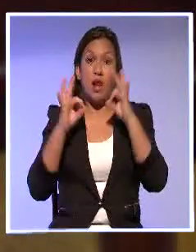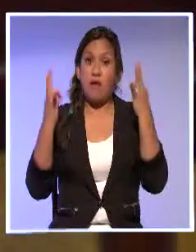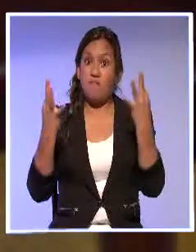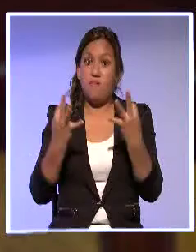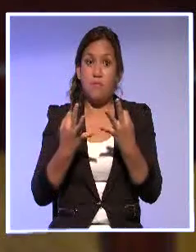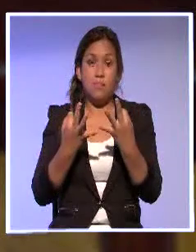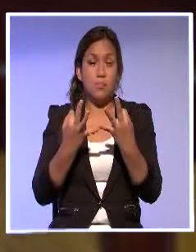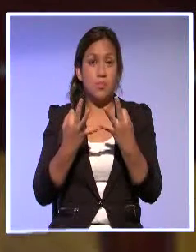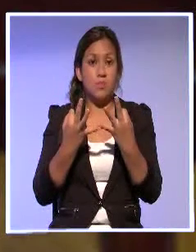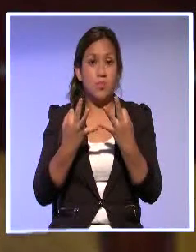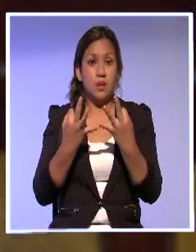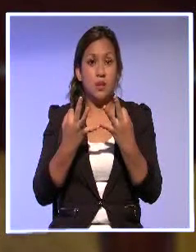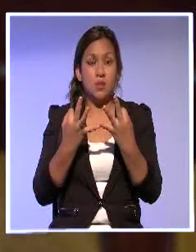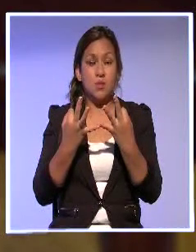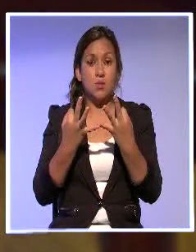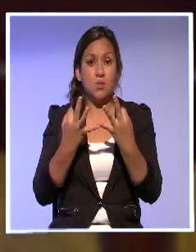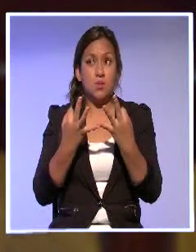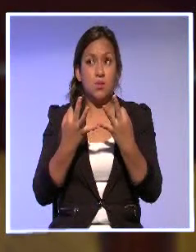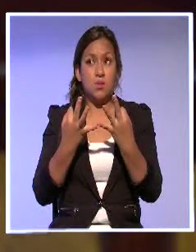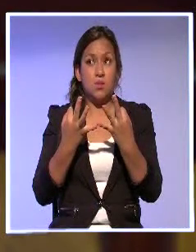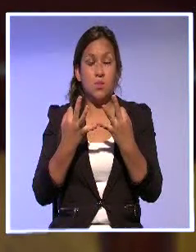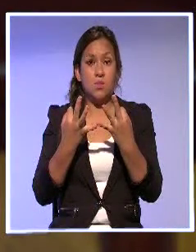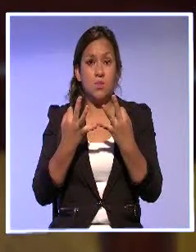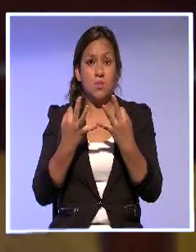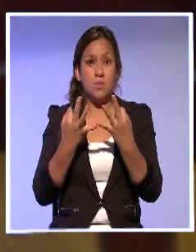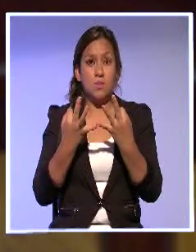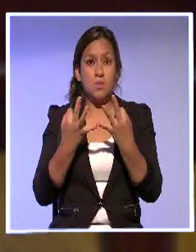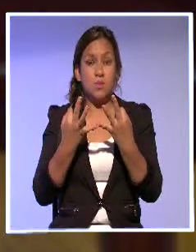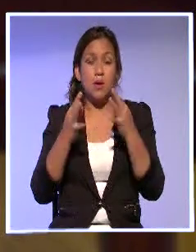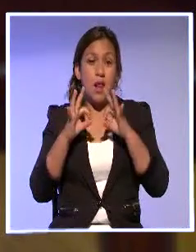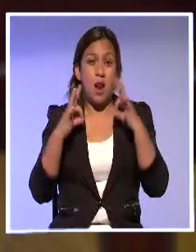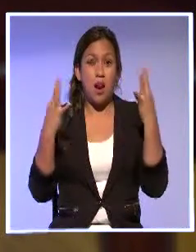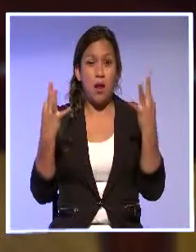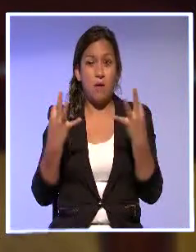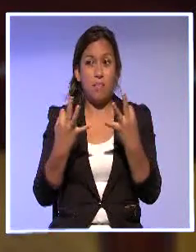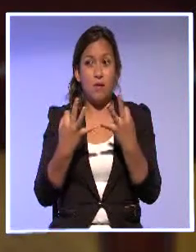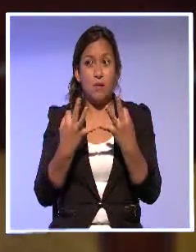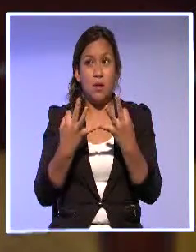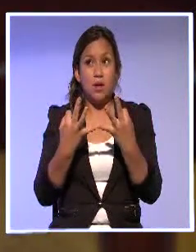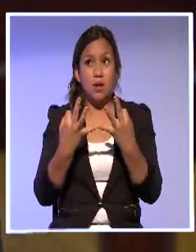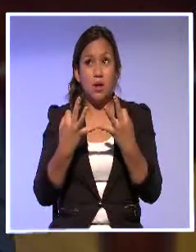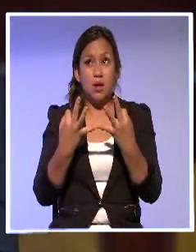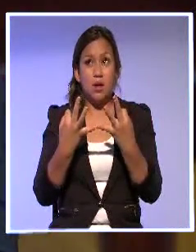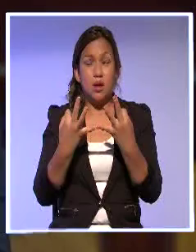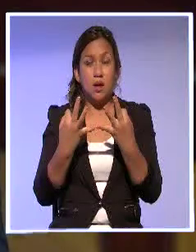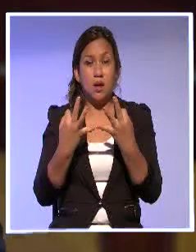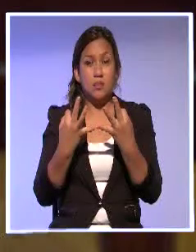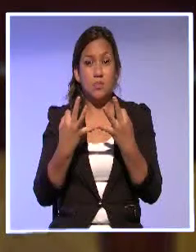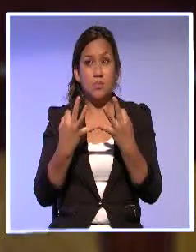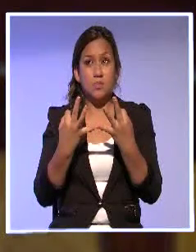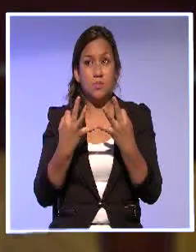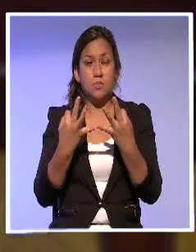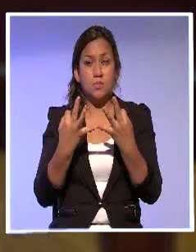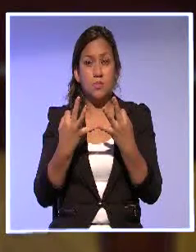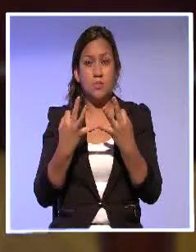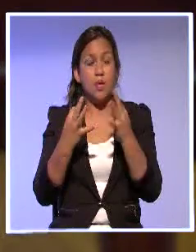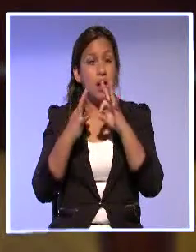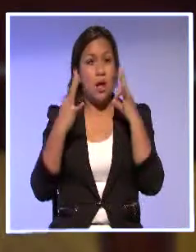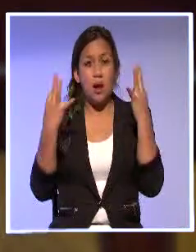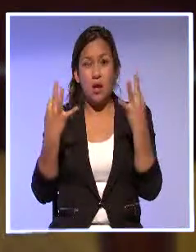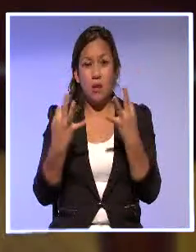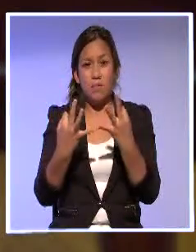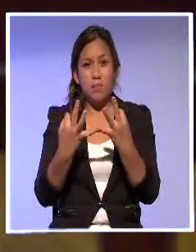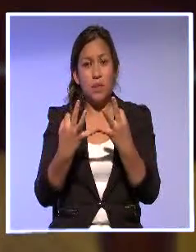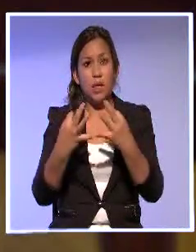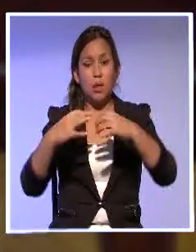es como le digo se de esta causa no se sigue a sus hijos